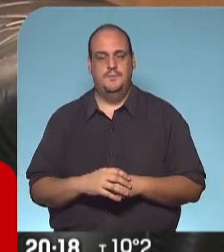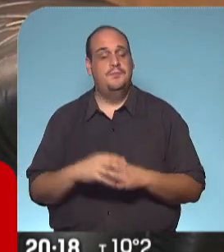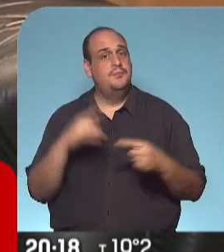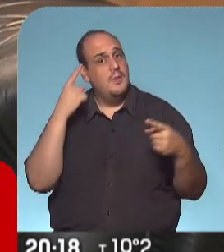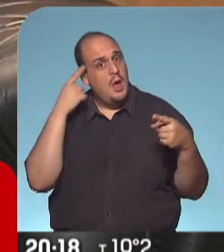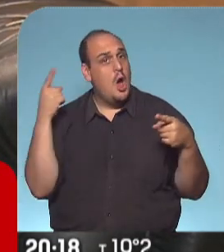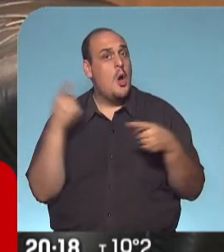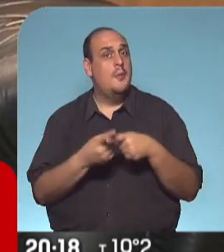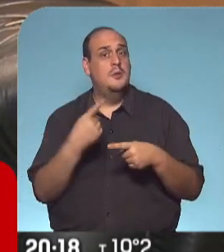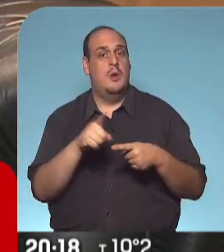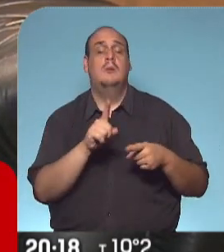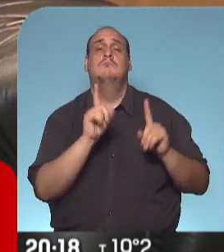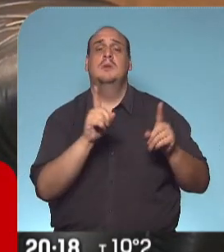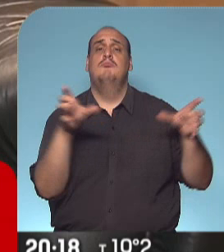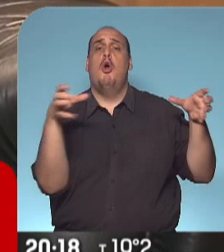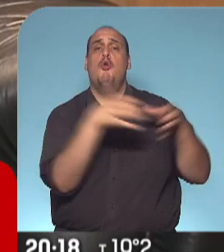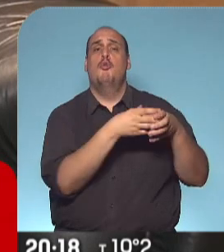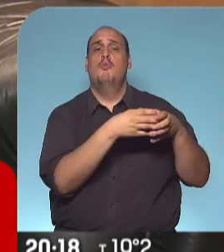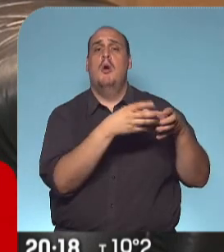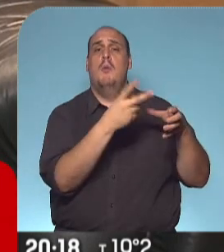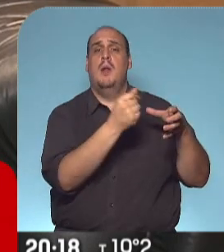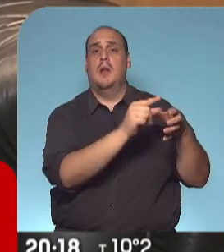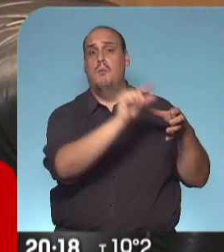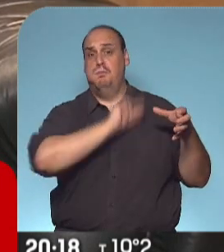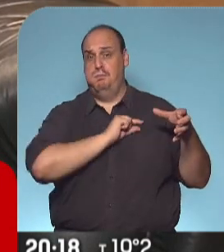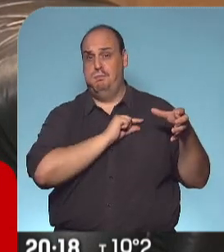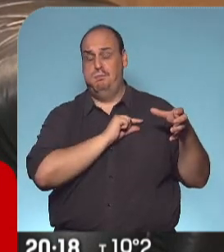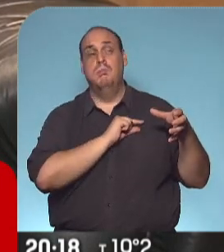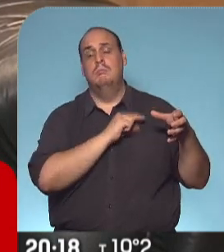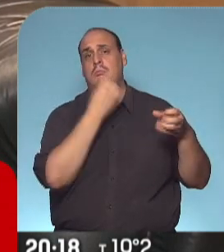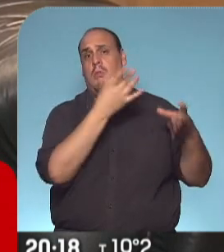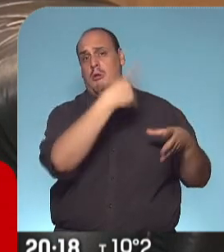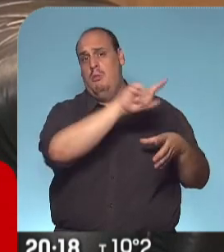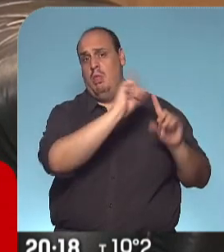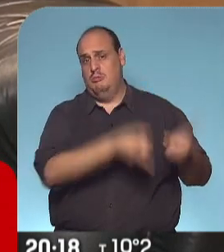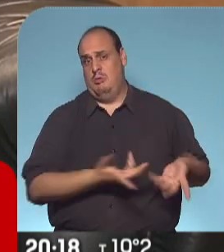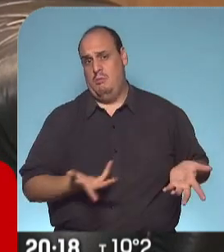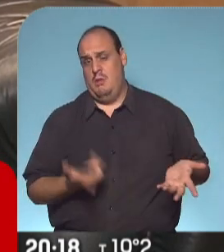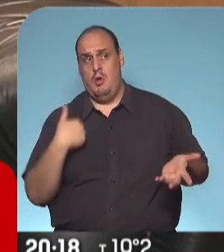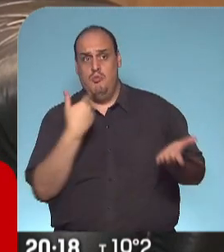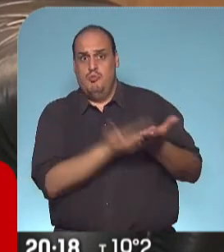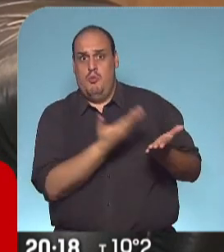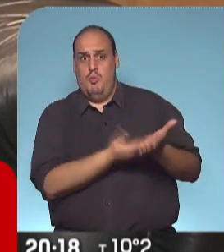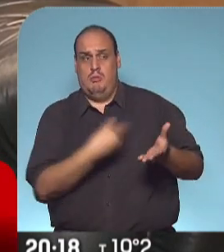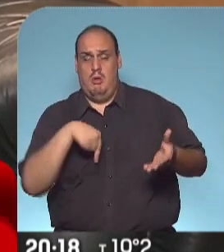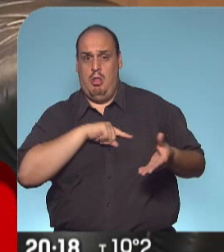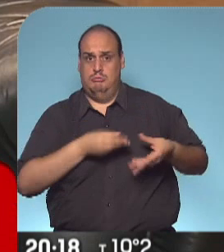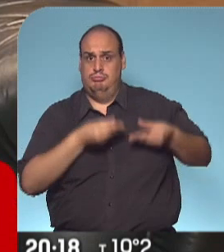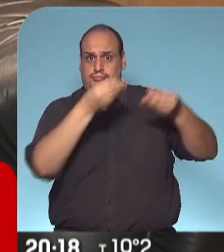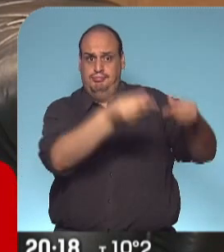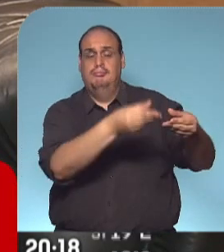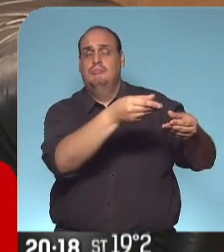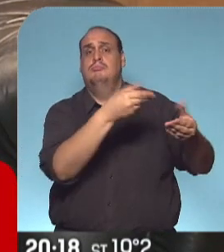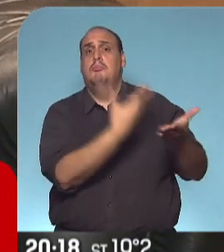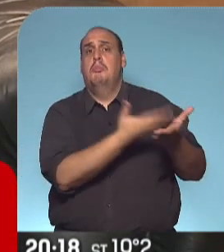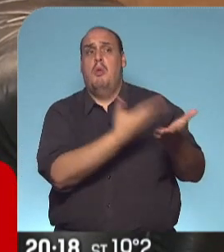que los acreedores de Argentina entiendan que ese también es el mejor camino para ellos, porque esta propuesta que estamos haciendo es una